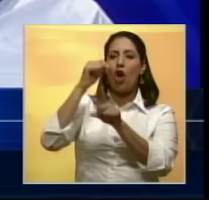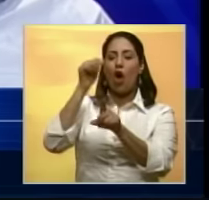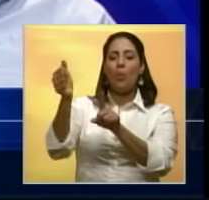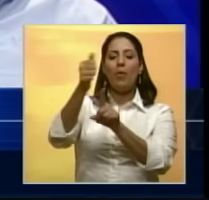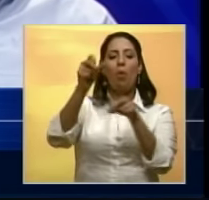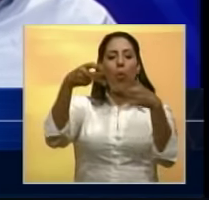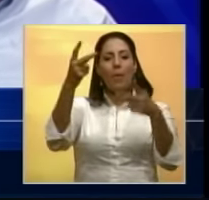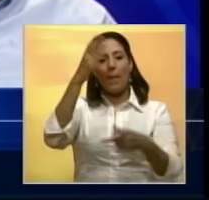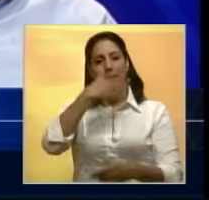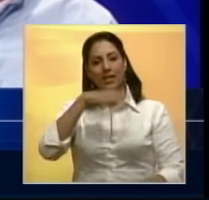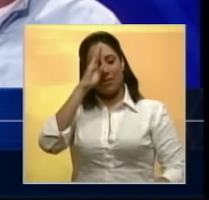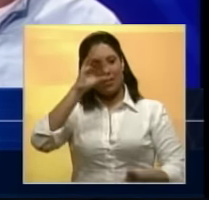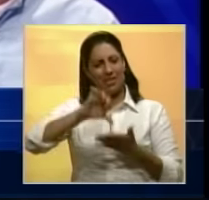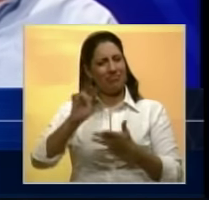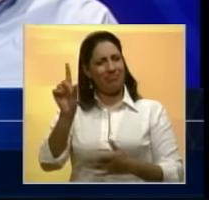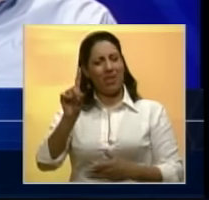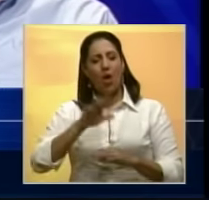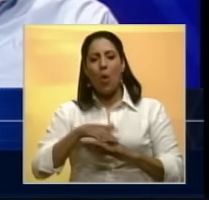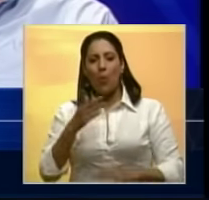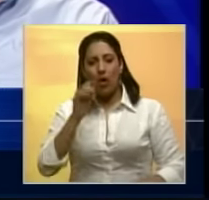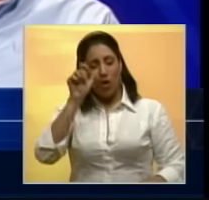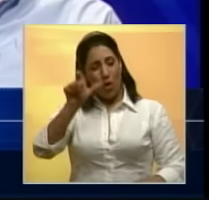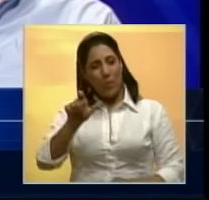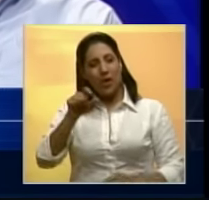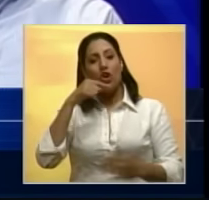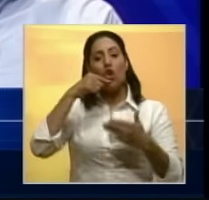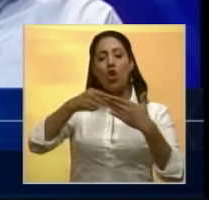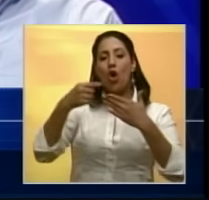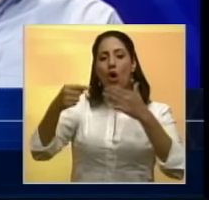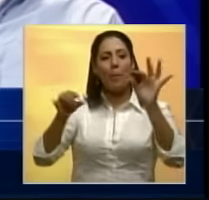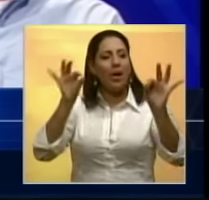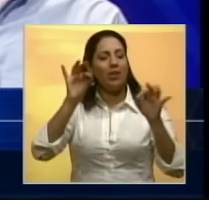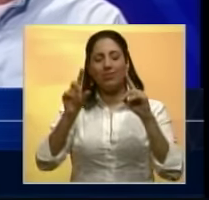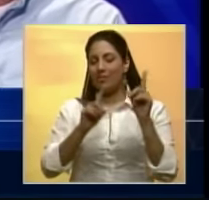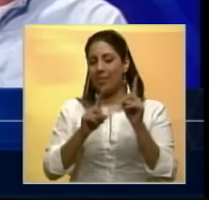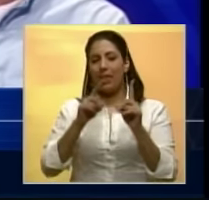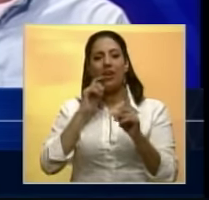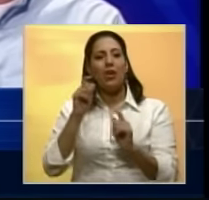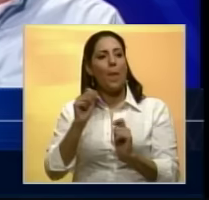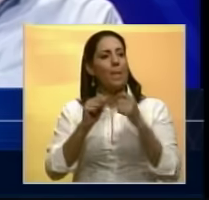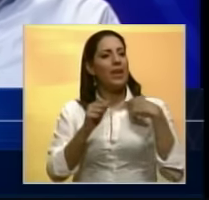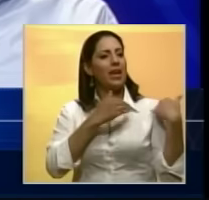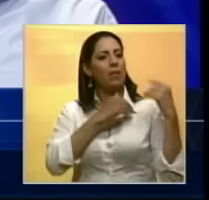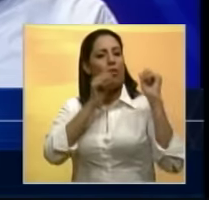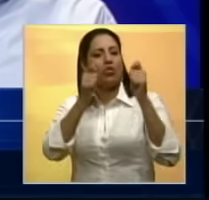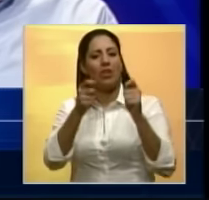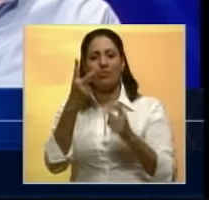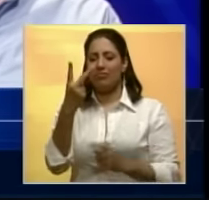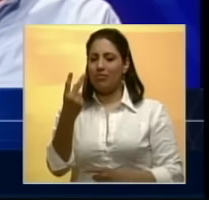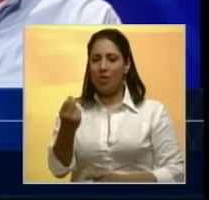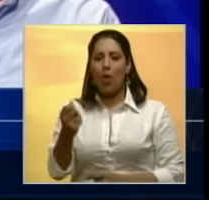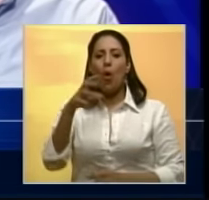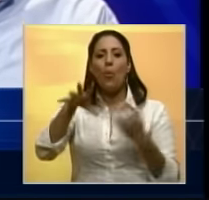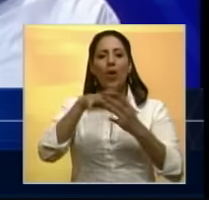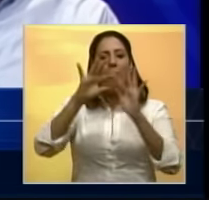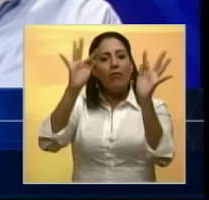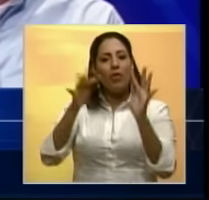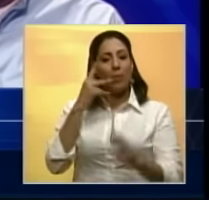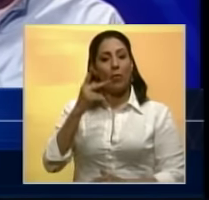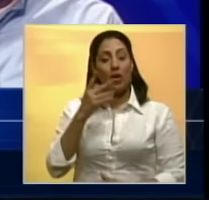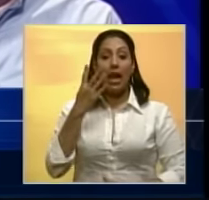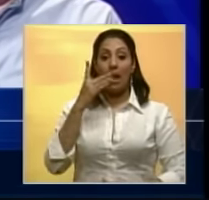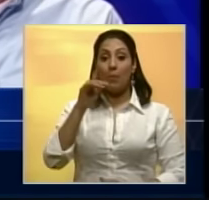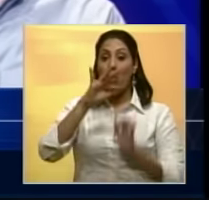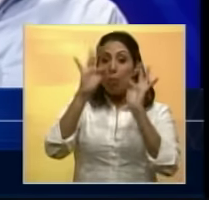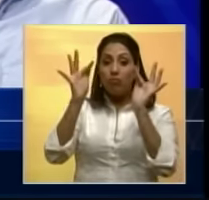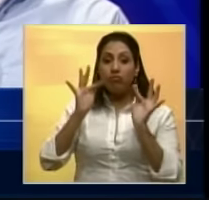como presidente del Banco Central, porque el problema, Lirio, no es de nombres. El problema no es a quién ponen al frente de qué cargo. El problema es el modelo. Mientras que haya